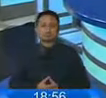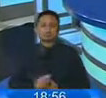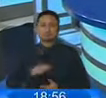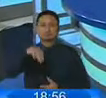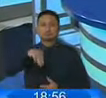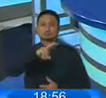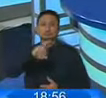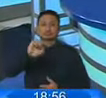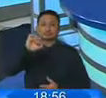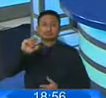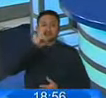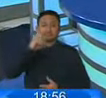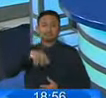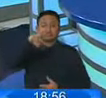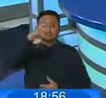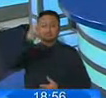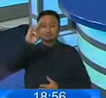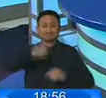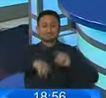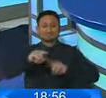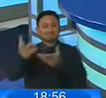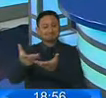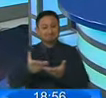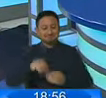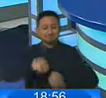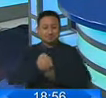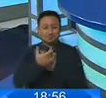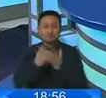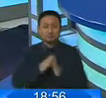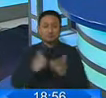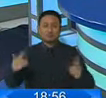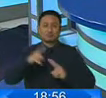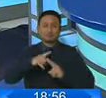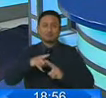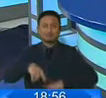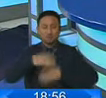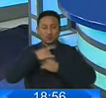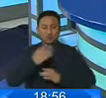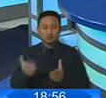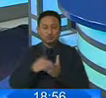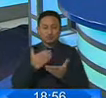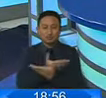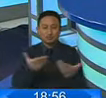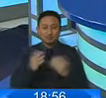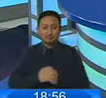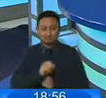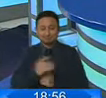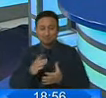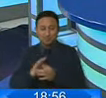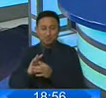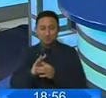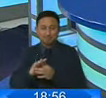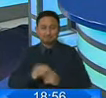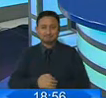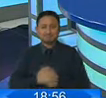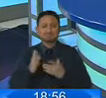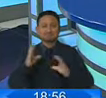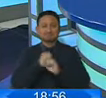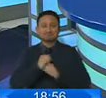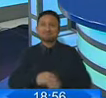Martes 20 de junio del 2017, amigos, bienvenidos a su informativo de Comercio TV. Es un gusto estar nuevamente con ustedes y contigo, María Mercedes. Muy buenas